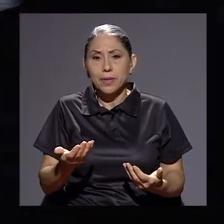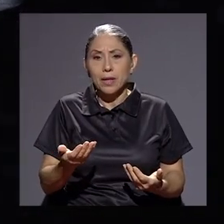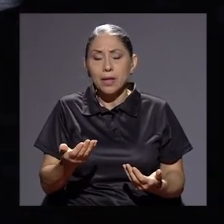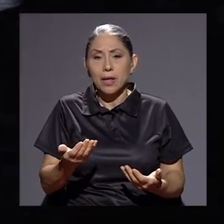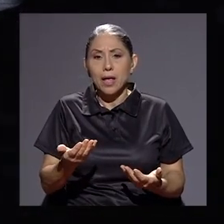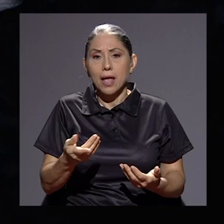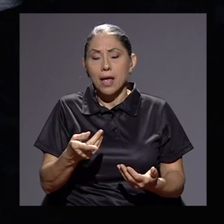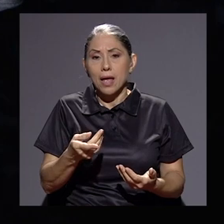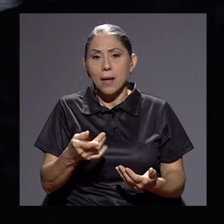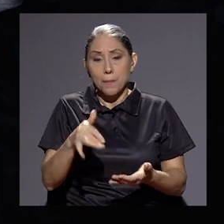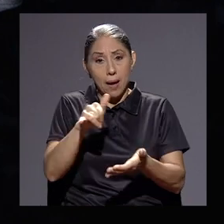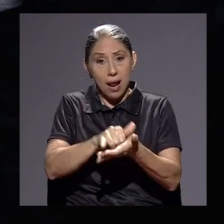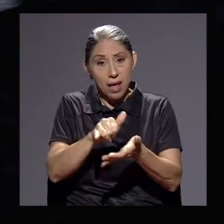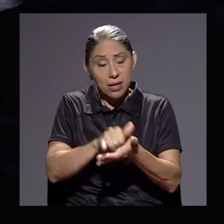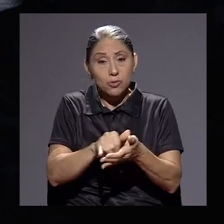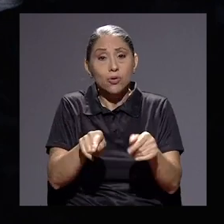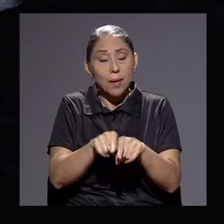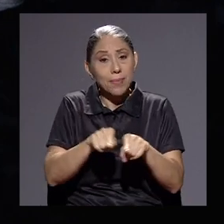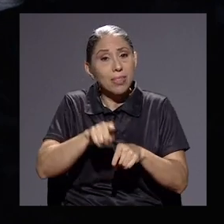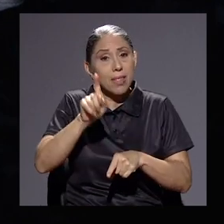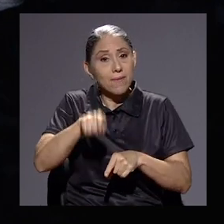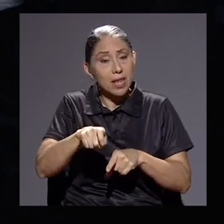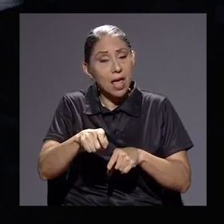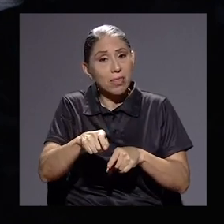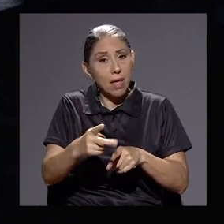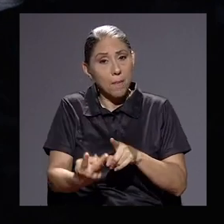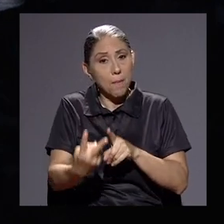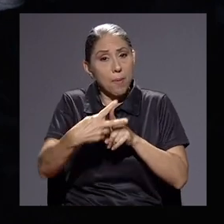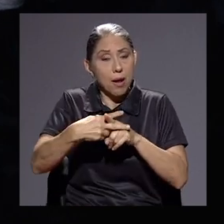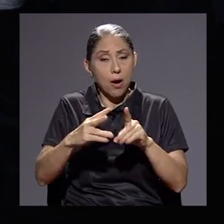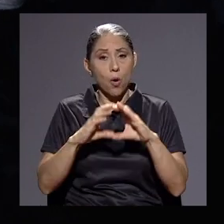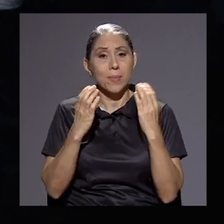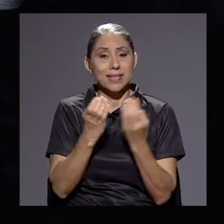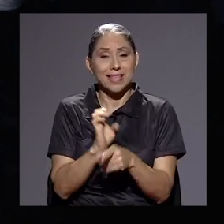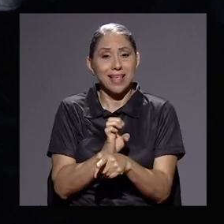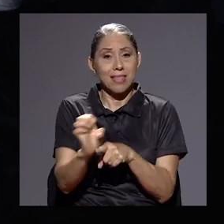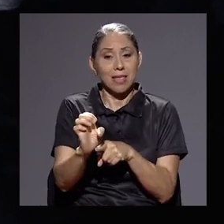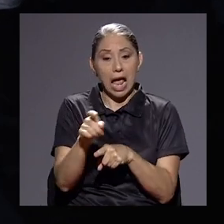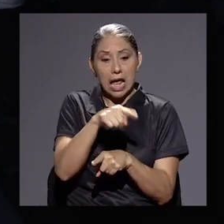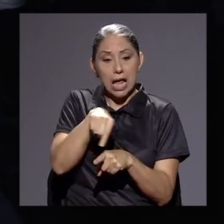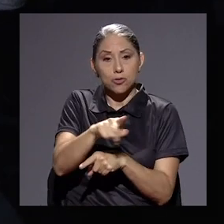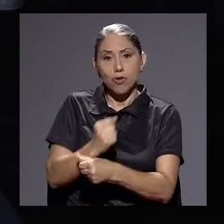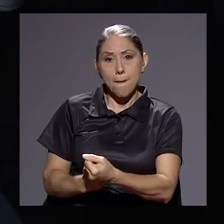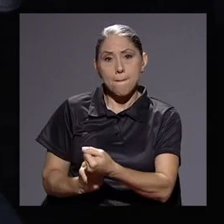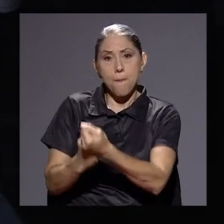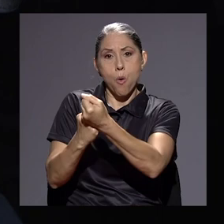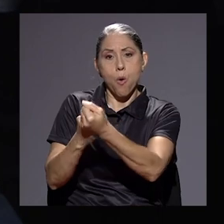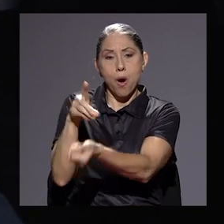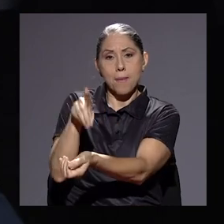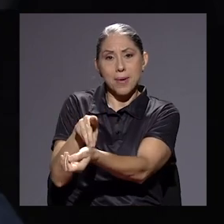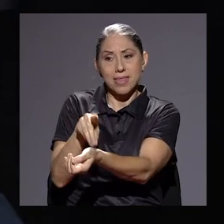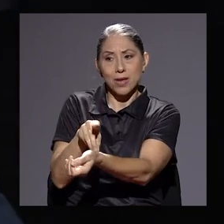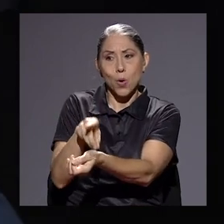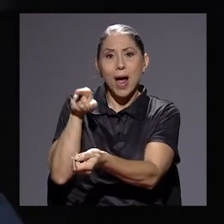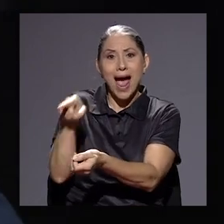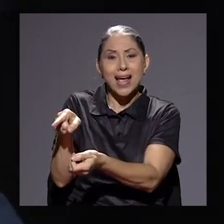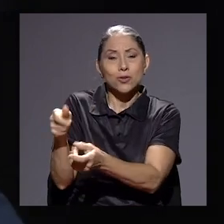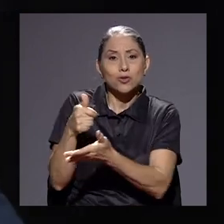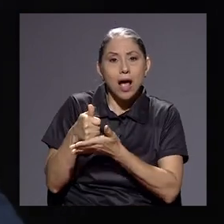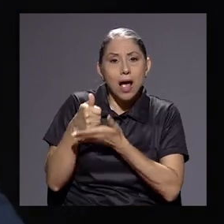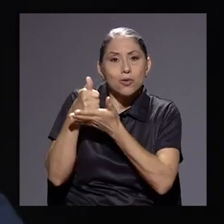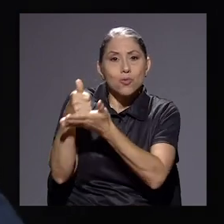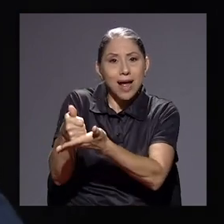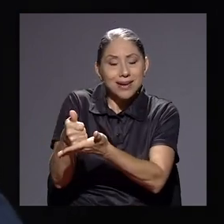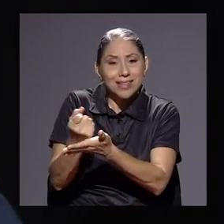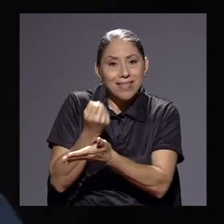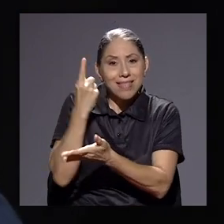para eso deberían de también de funcionar los comités de ética, para apoyar la función del médico y ayudarles a entender las decisiones